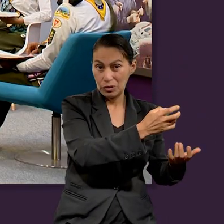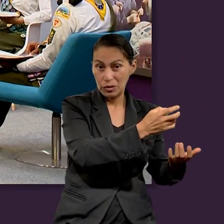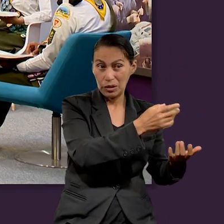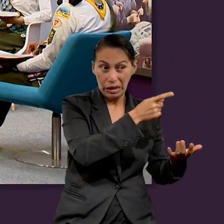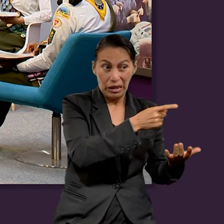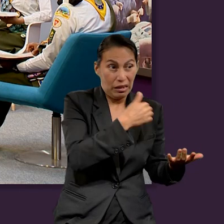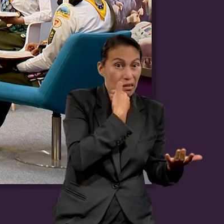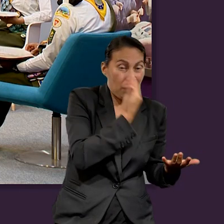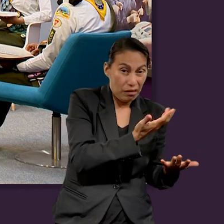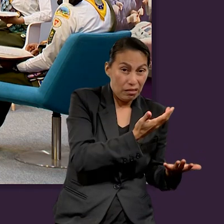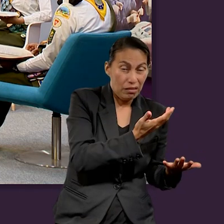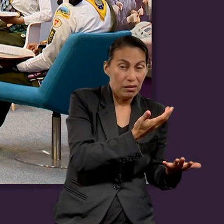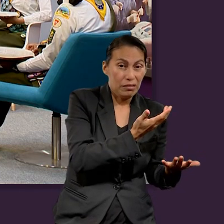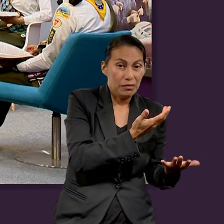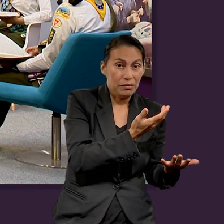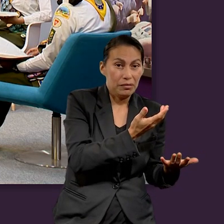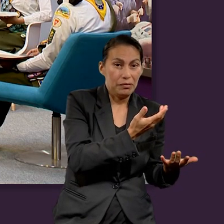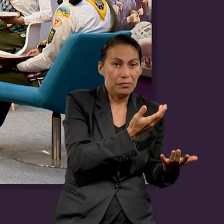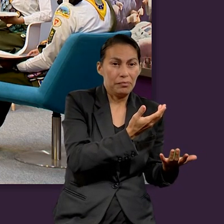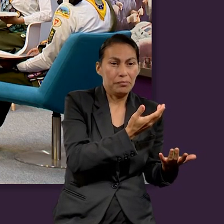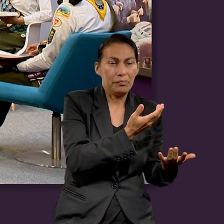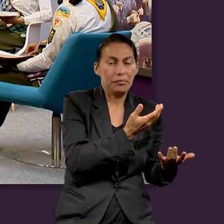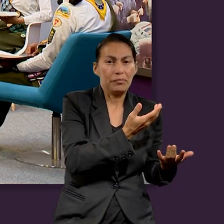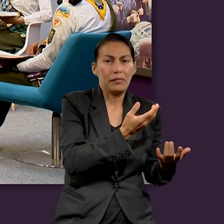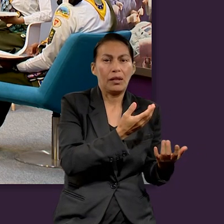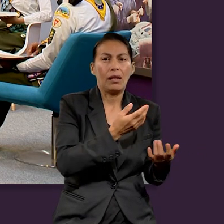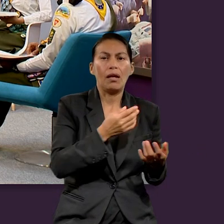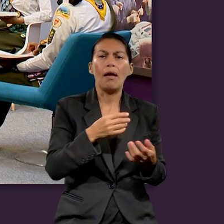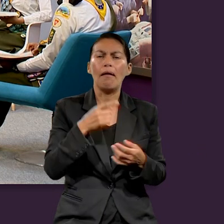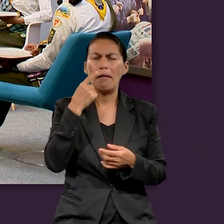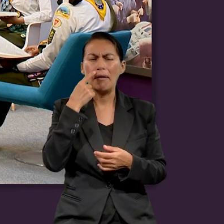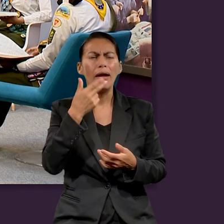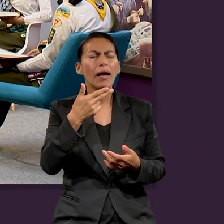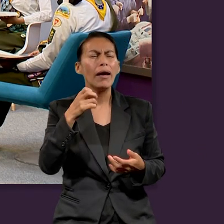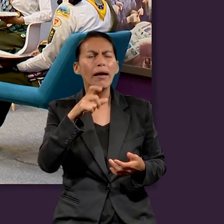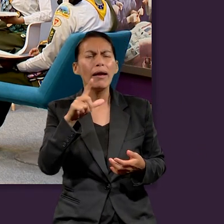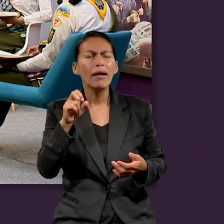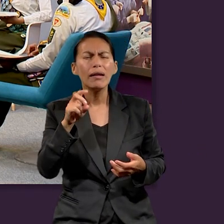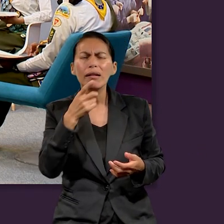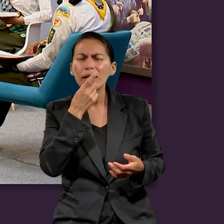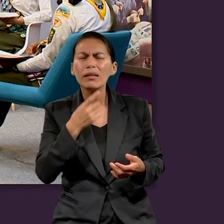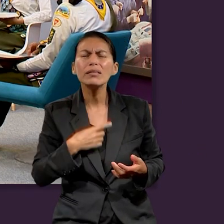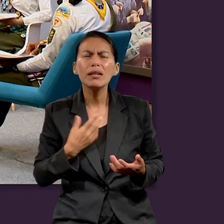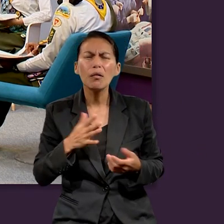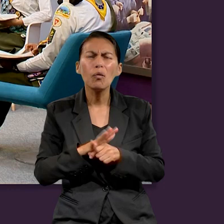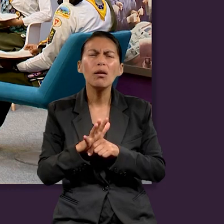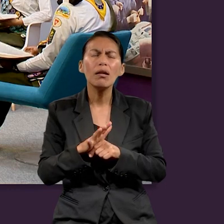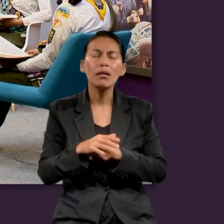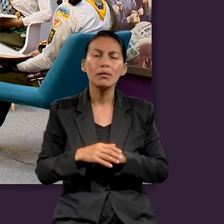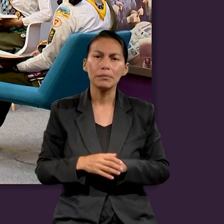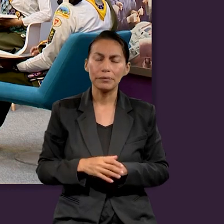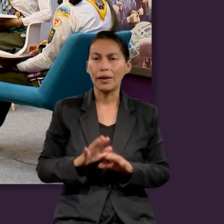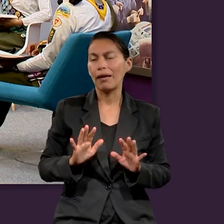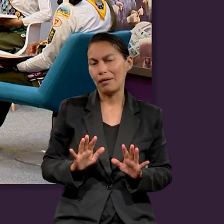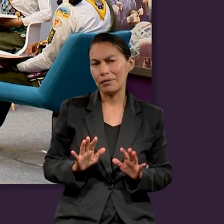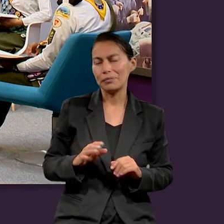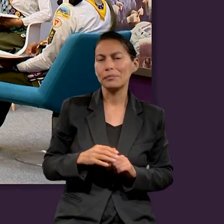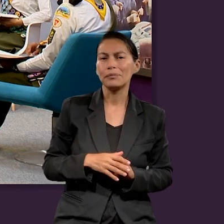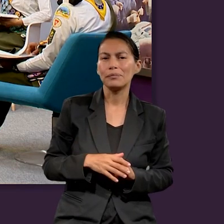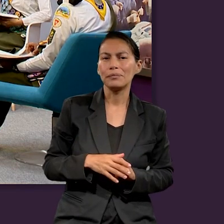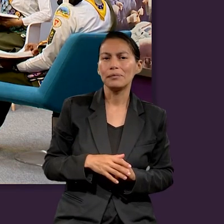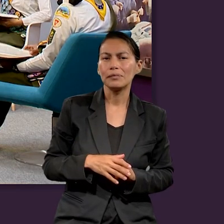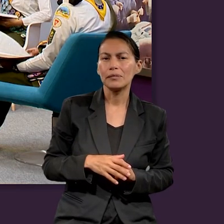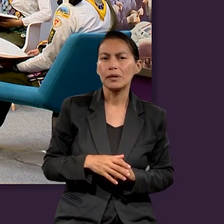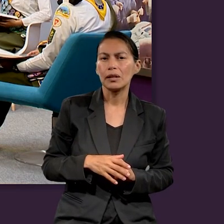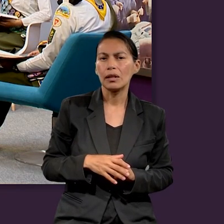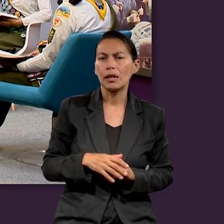porque nos acordamos que eso es el punto principal del mensaje de los tres Ángeles Helen tenías algo que contarnos